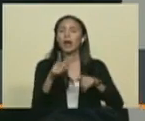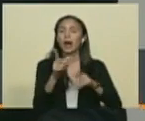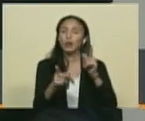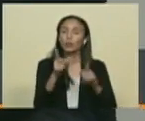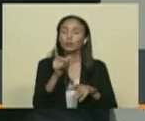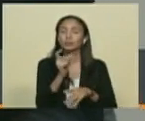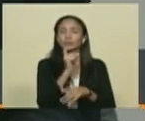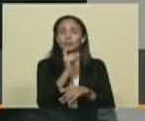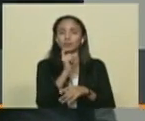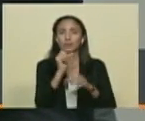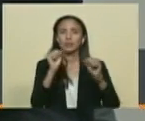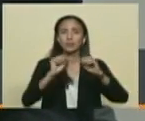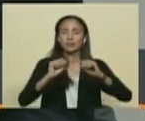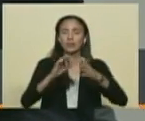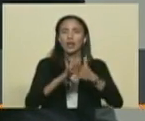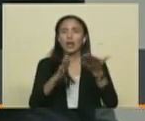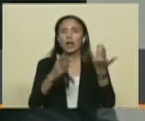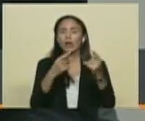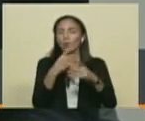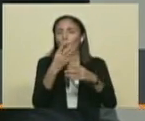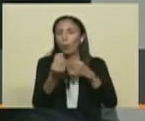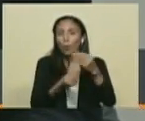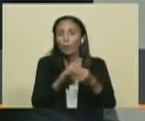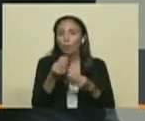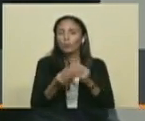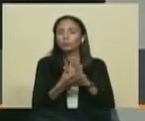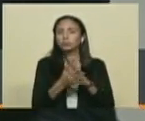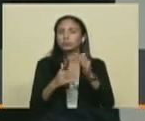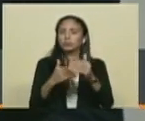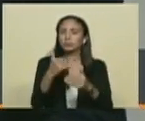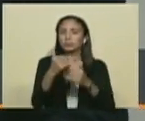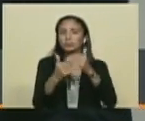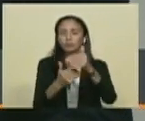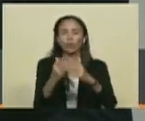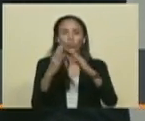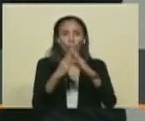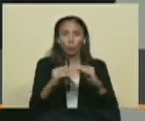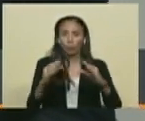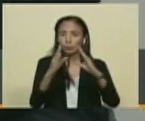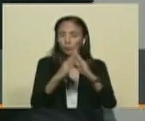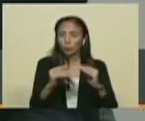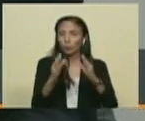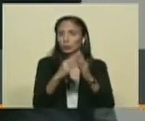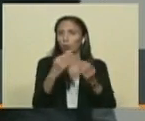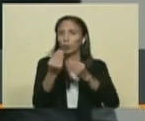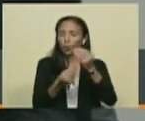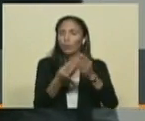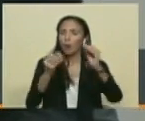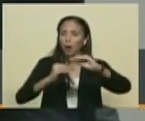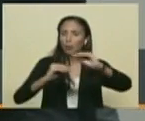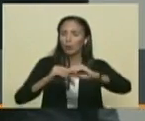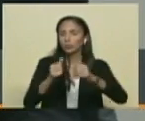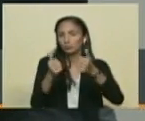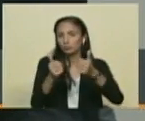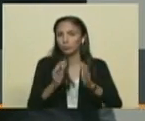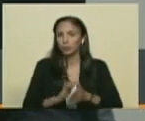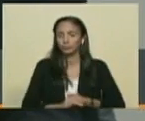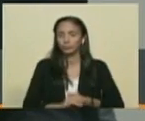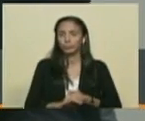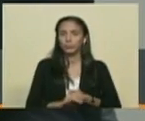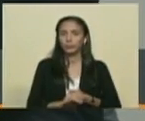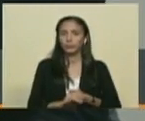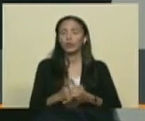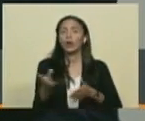ser atendidos y en todos ellos hemos logrado acercamientos importantes. Nos vemos